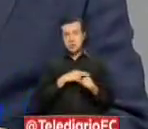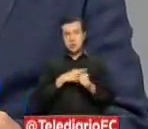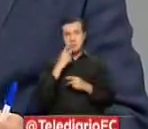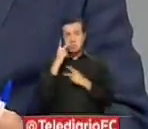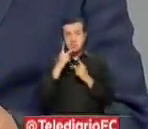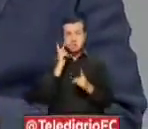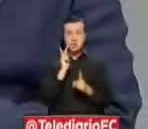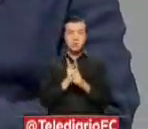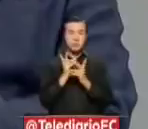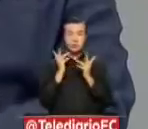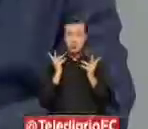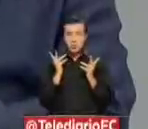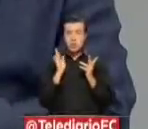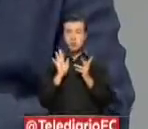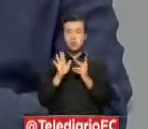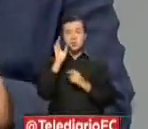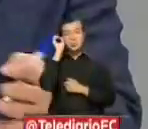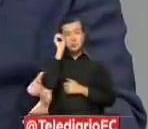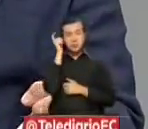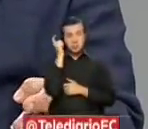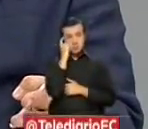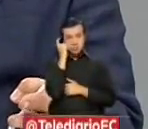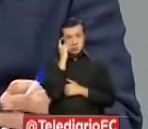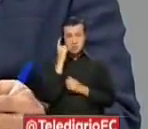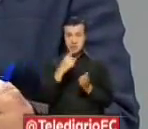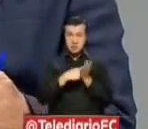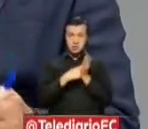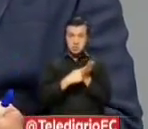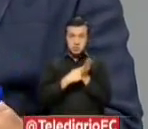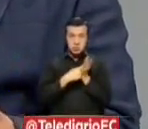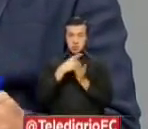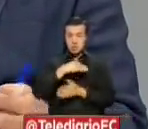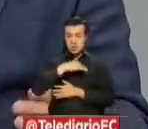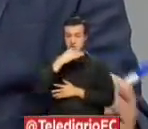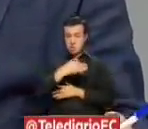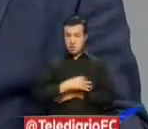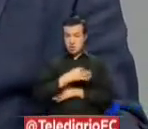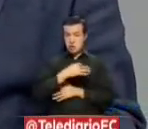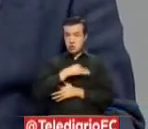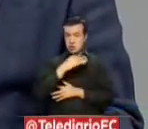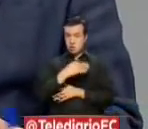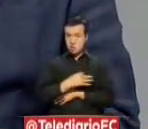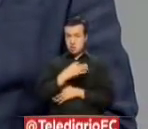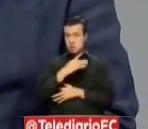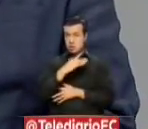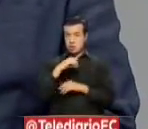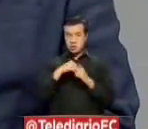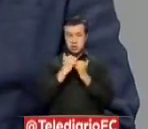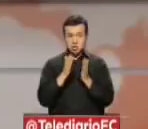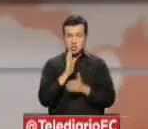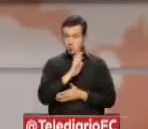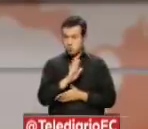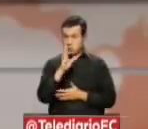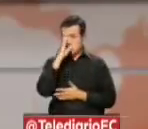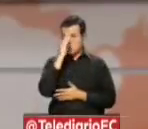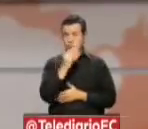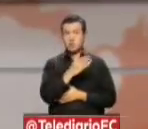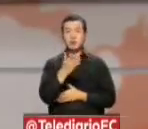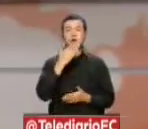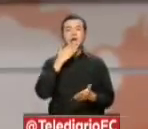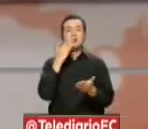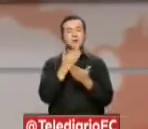ella realizó. ¿Esto, en su opinión, cae dentro del debate sobre la ética, el manejo ético de los asambleístas? Buen día, muchas